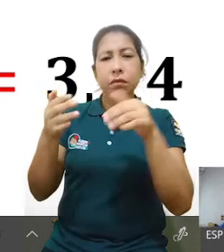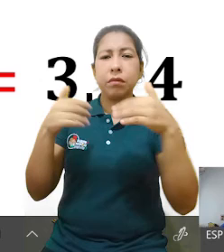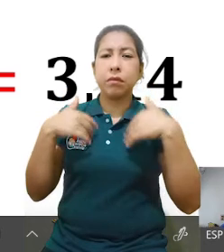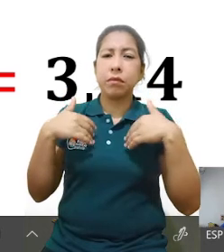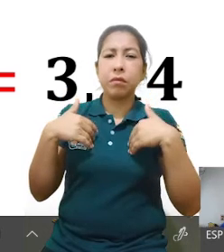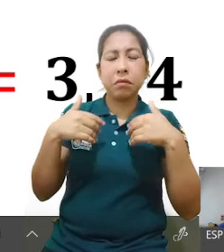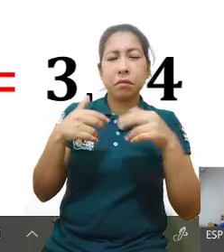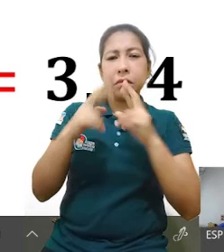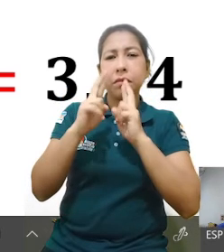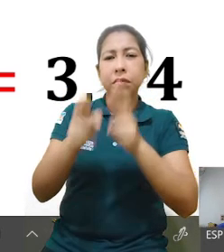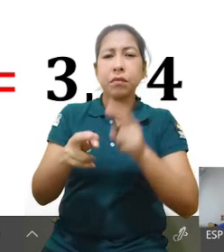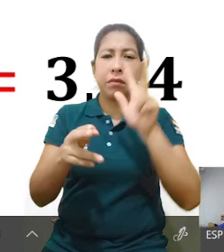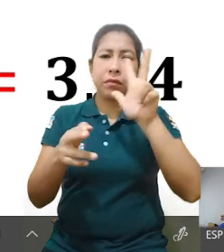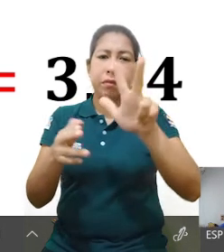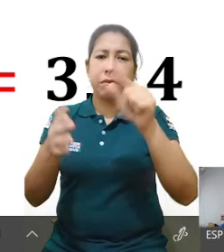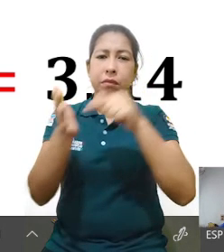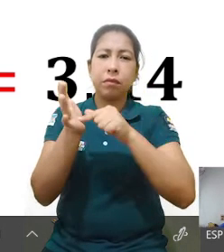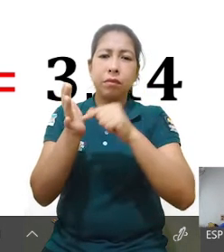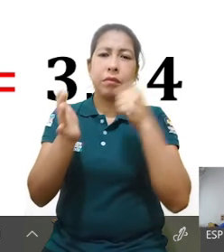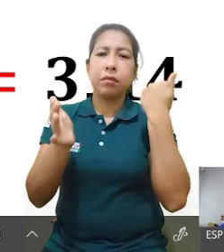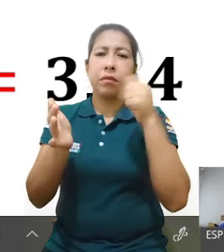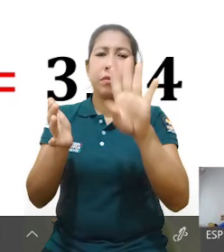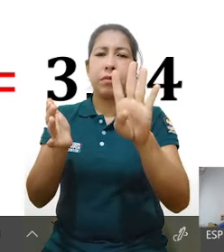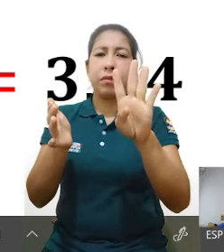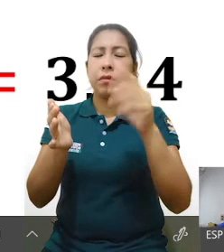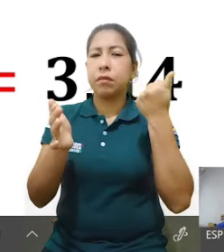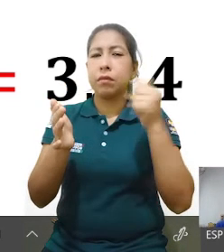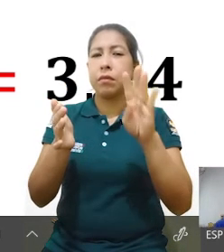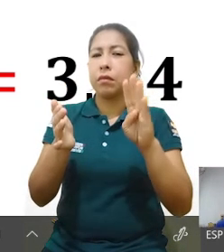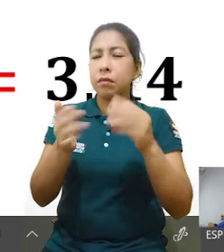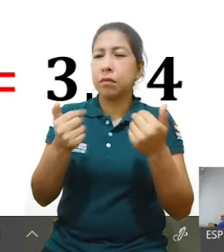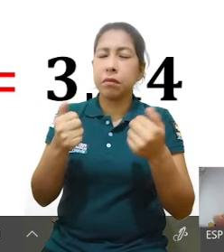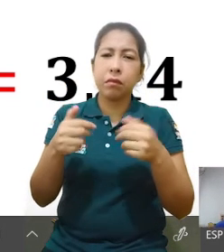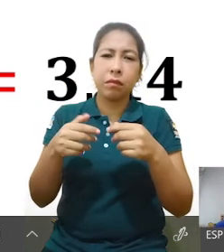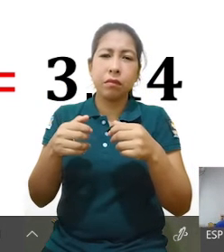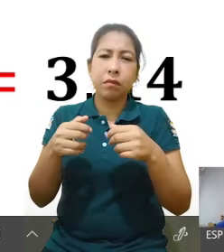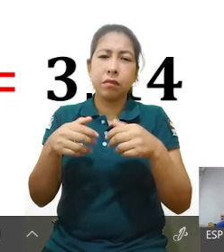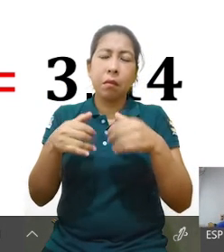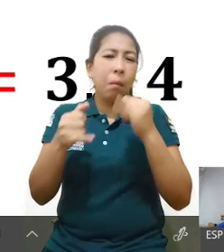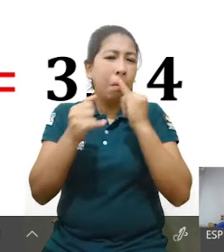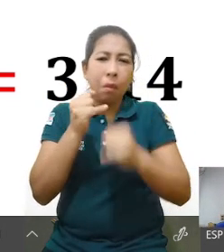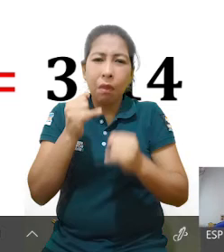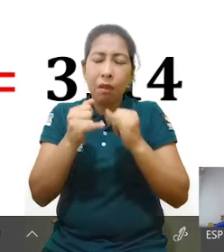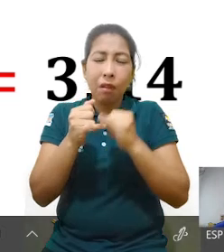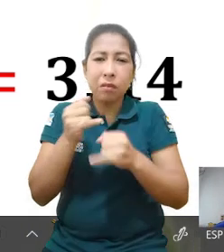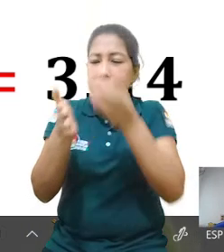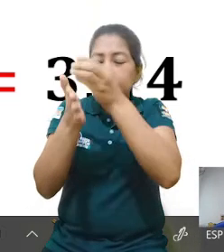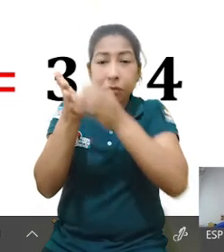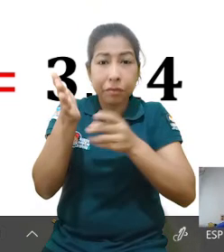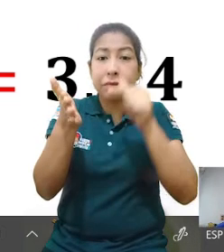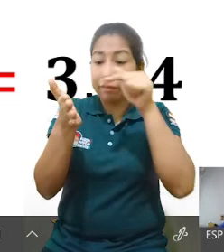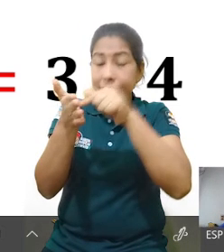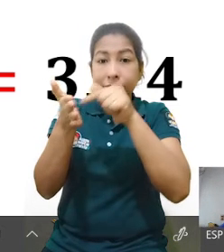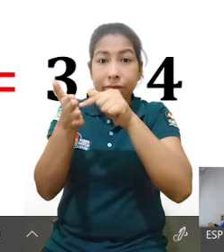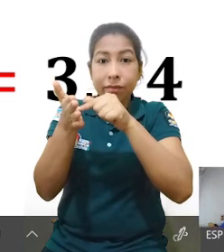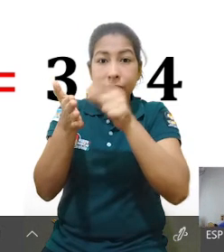y tenemos el resultado 3.14. En conclusión, si tu calculadora tiene la tecla logaritmo en